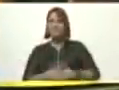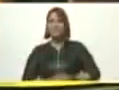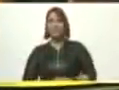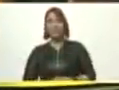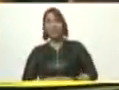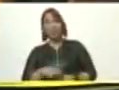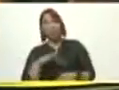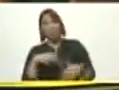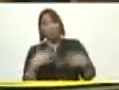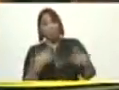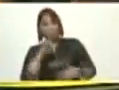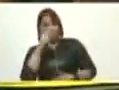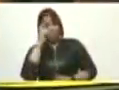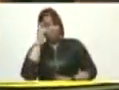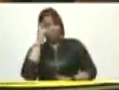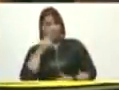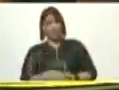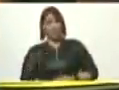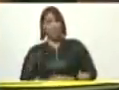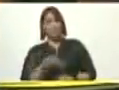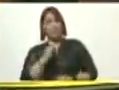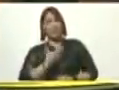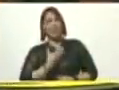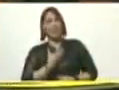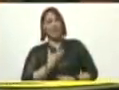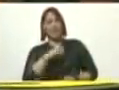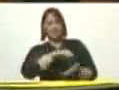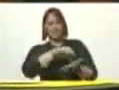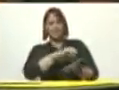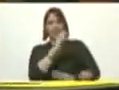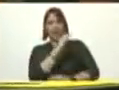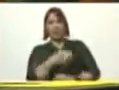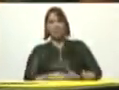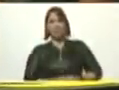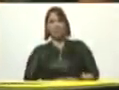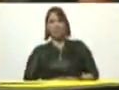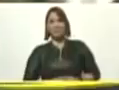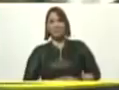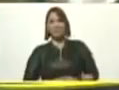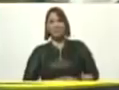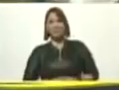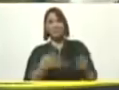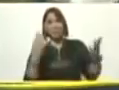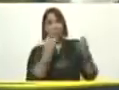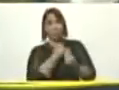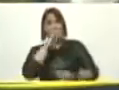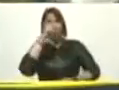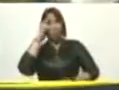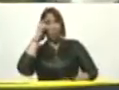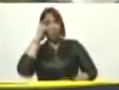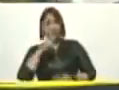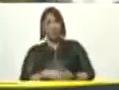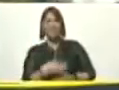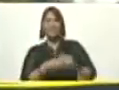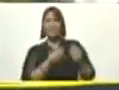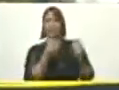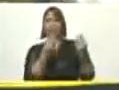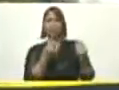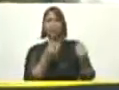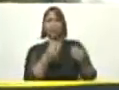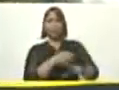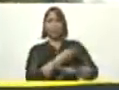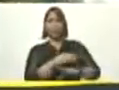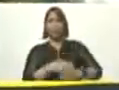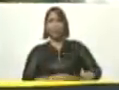presidente cuando Jorge estaba en la alcaldía de Caracas este junto a Jorge hicimos muchos conciertos